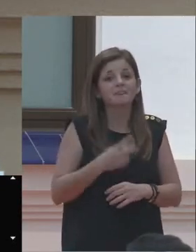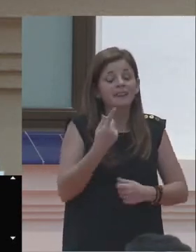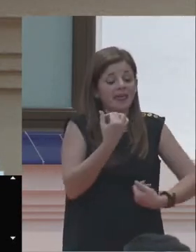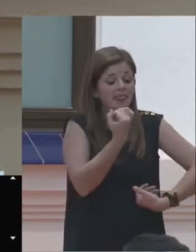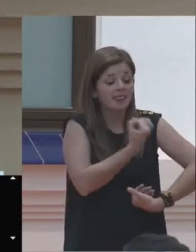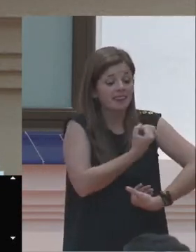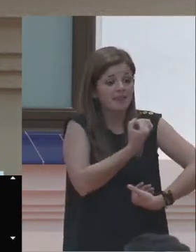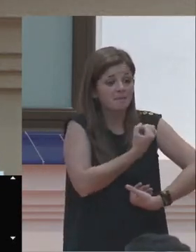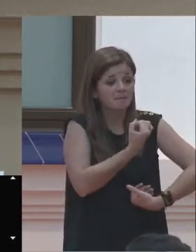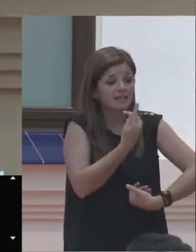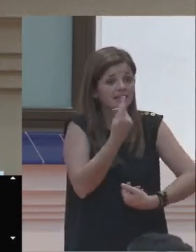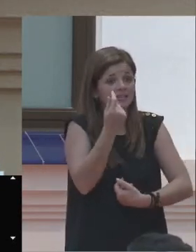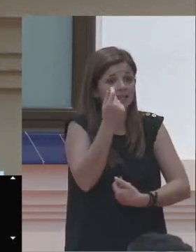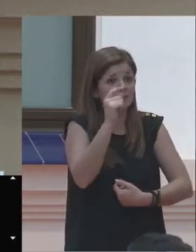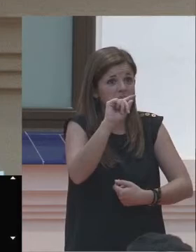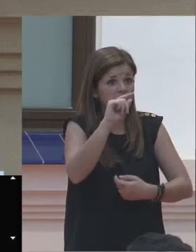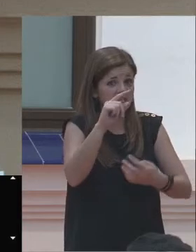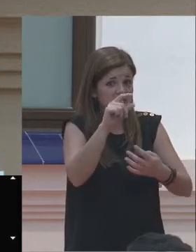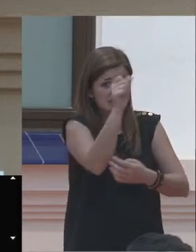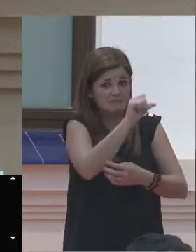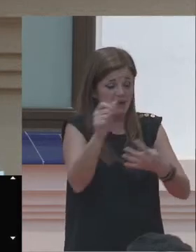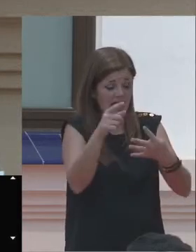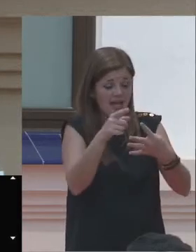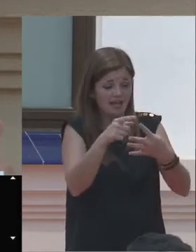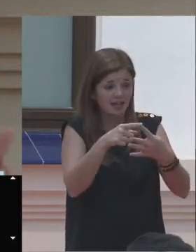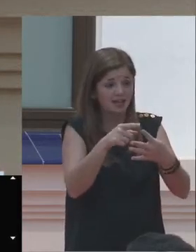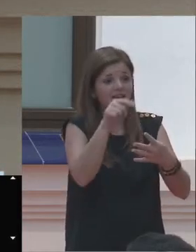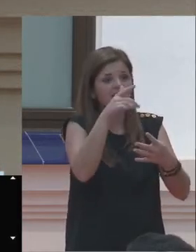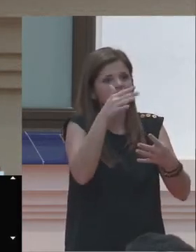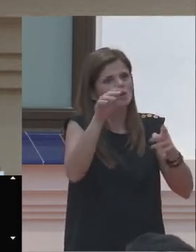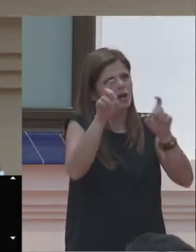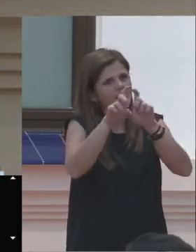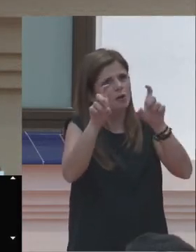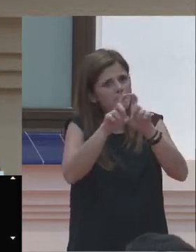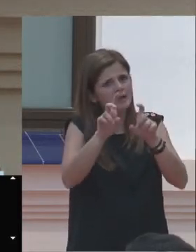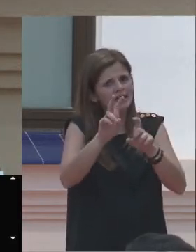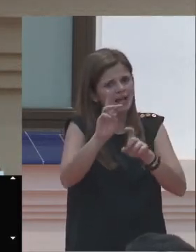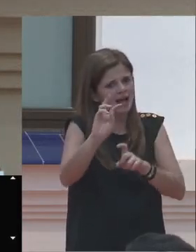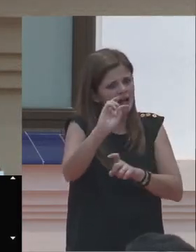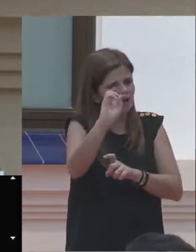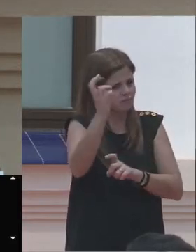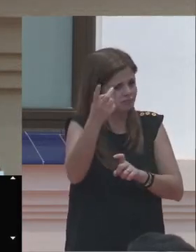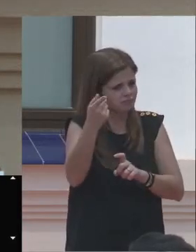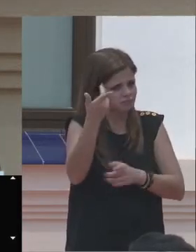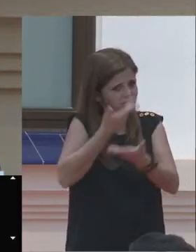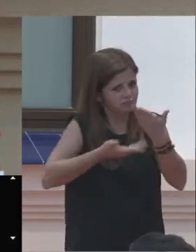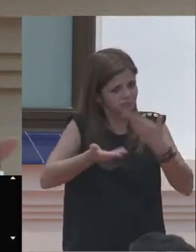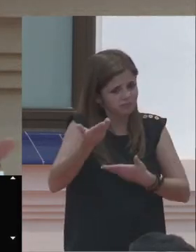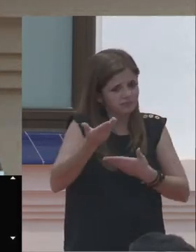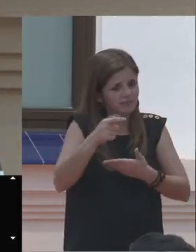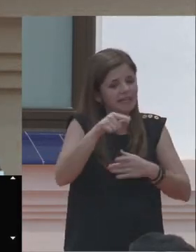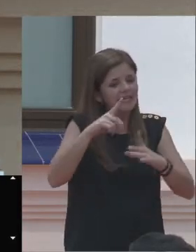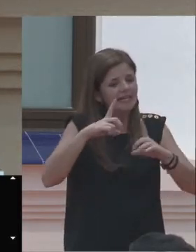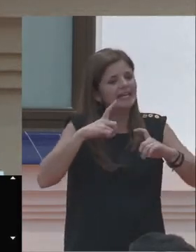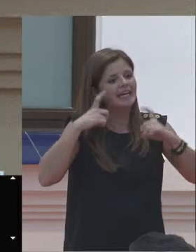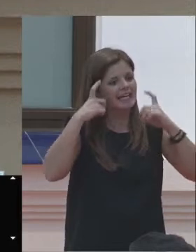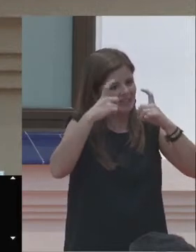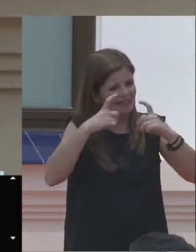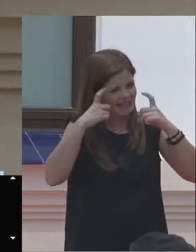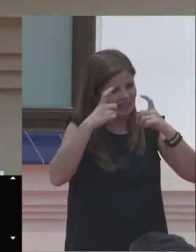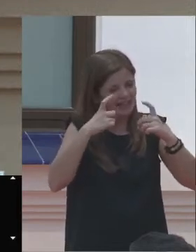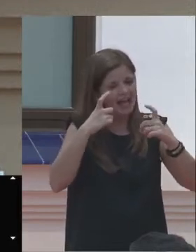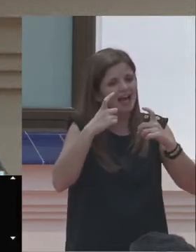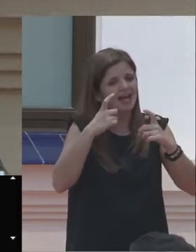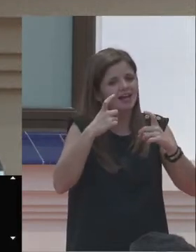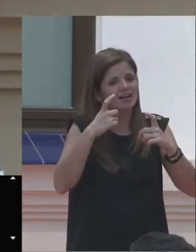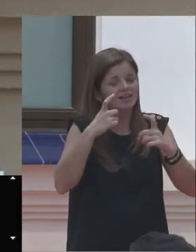diciembre haremos unas pruebas junto con otras compañías que se han sumado a este proyecto para intentar de una vez por todas,